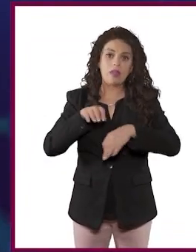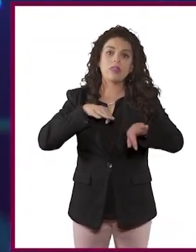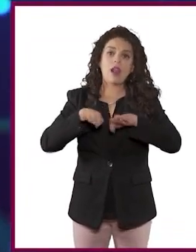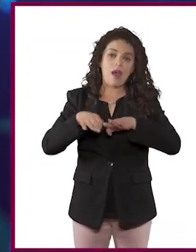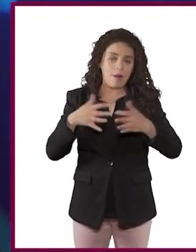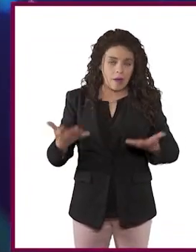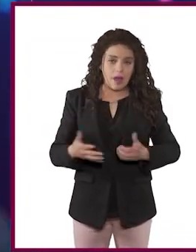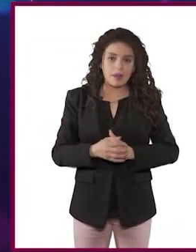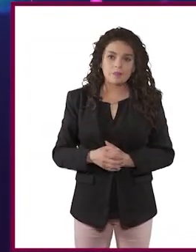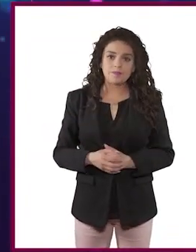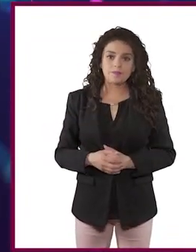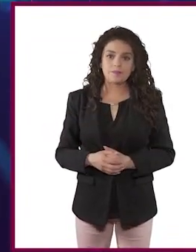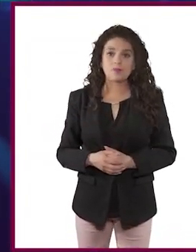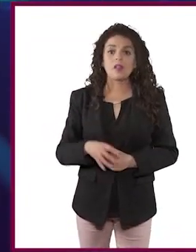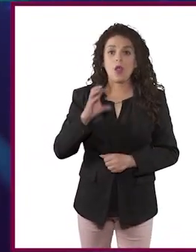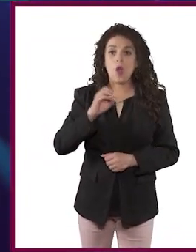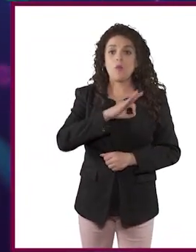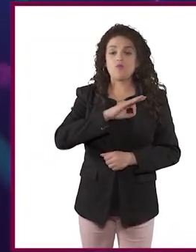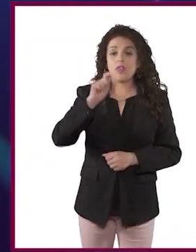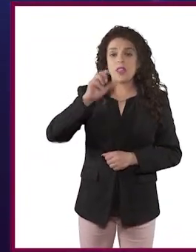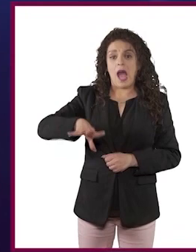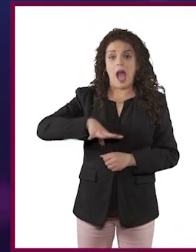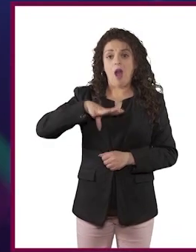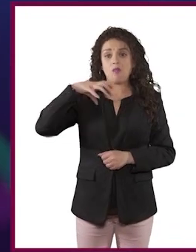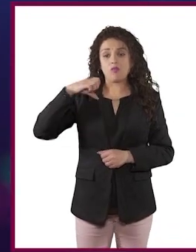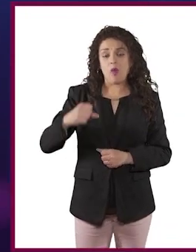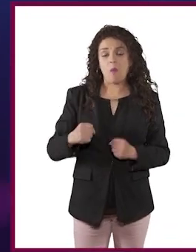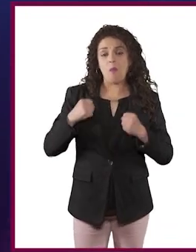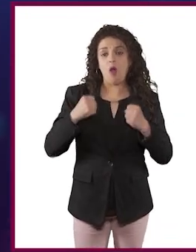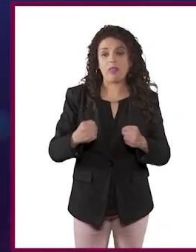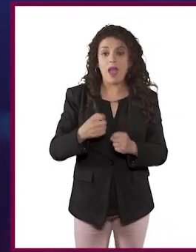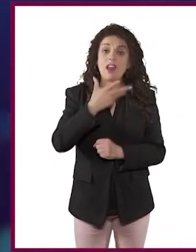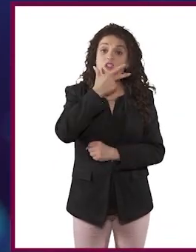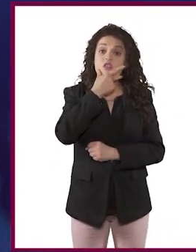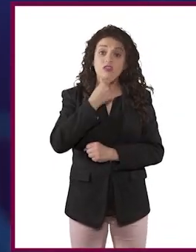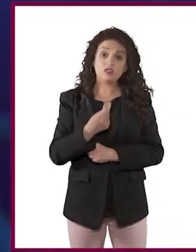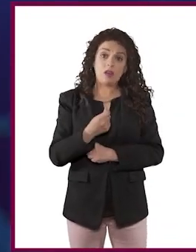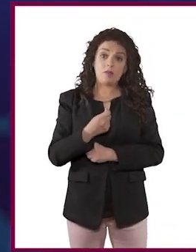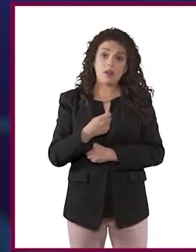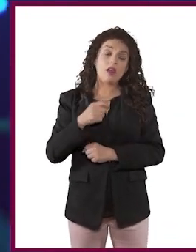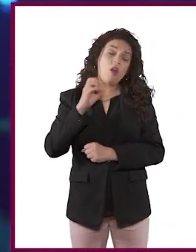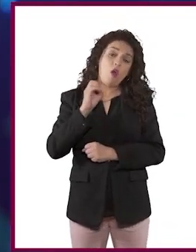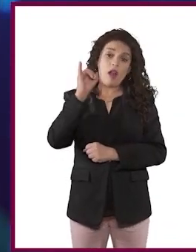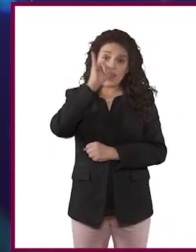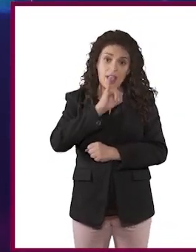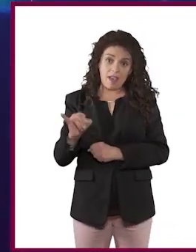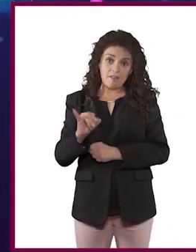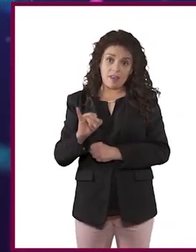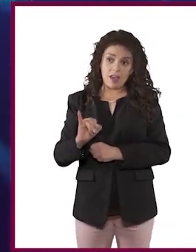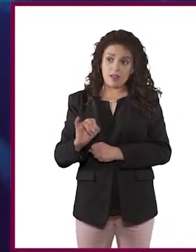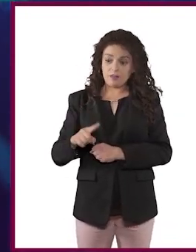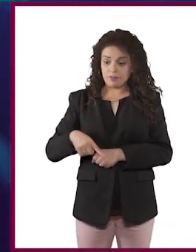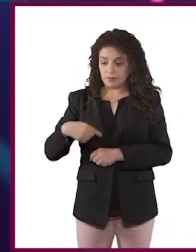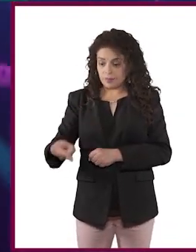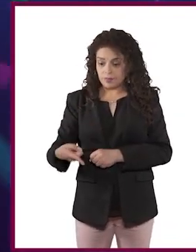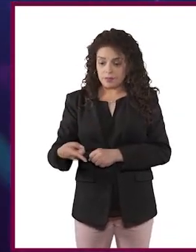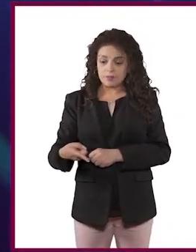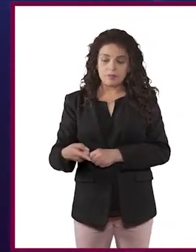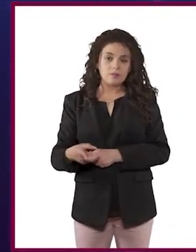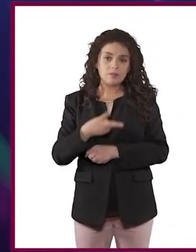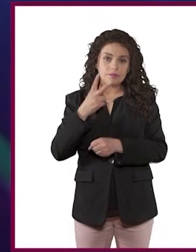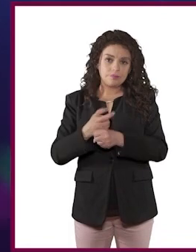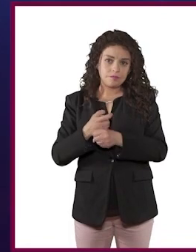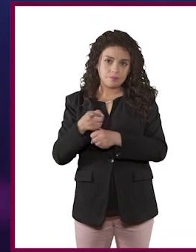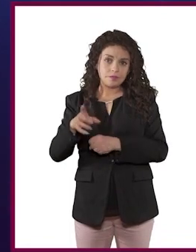complicar la situación. Se puede dar situaciones de abuso de poder de parte de los hombres, ¿no? O de un jefe a